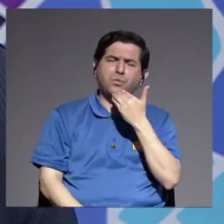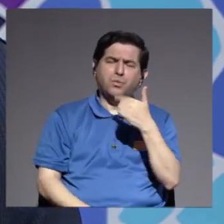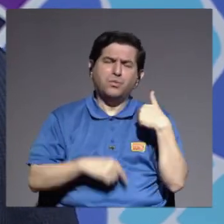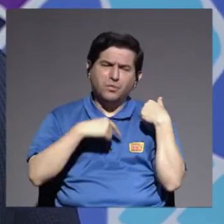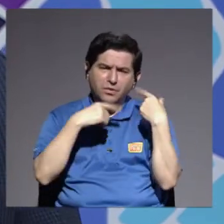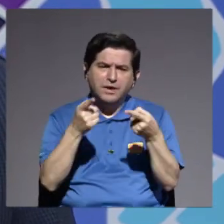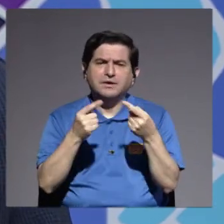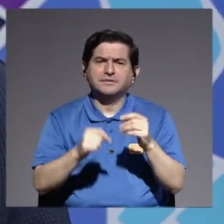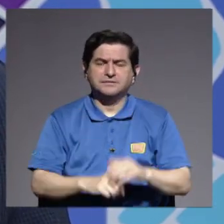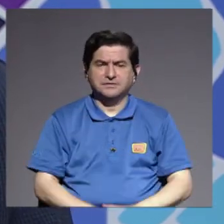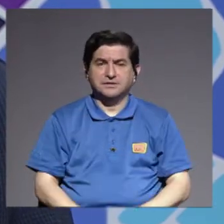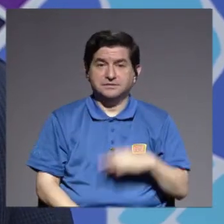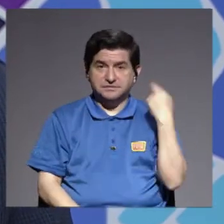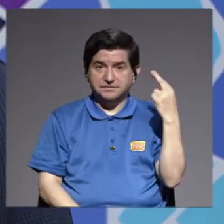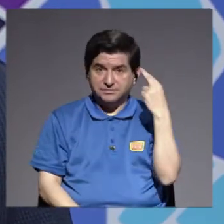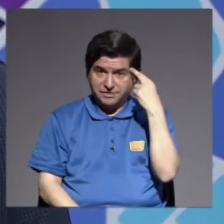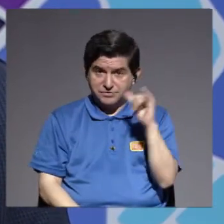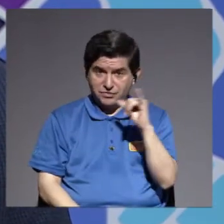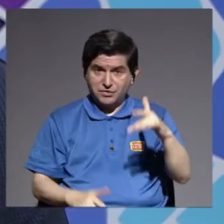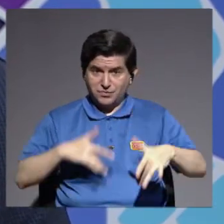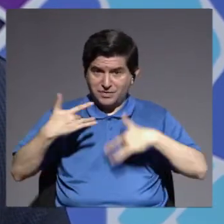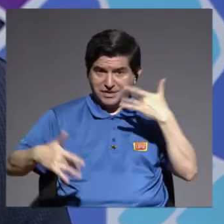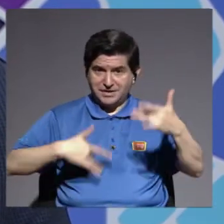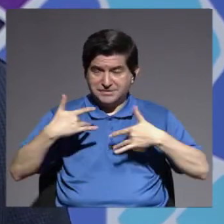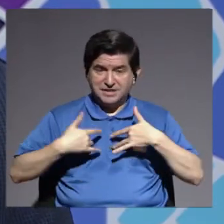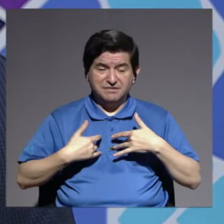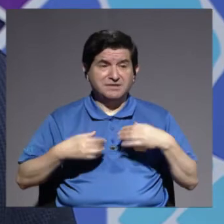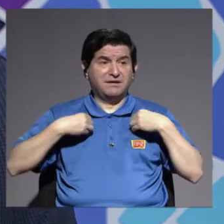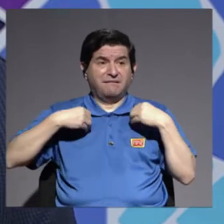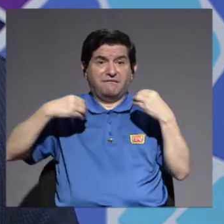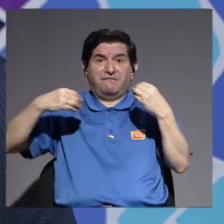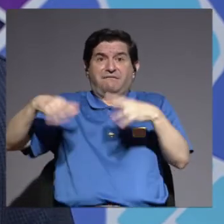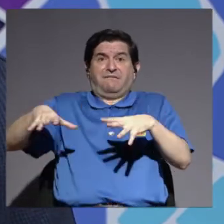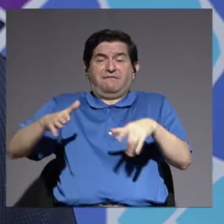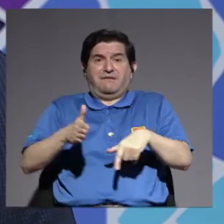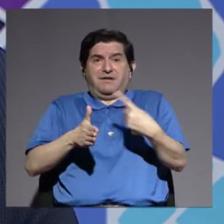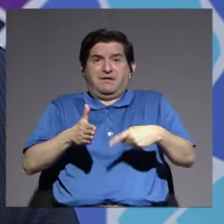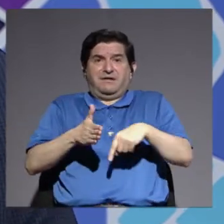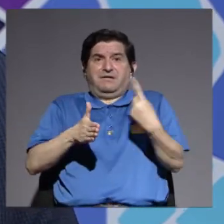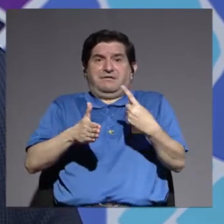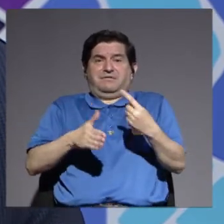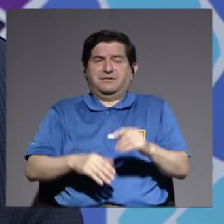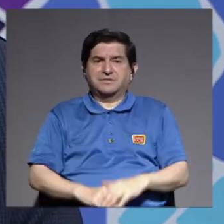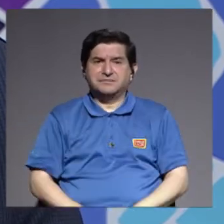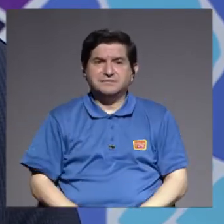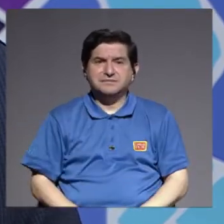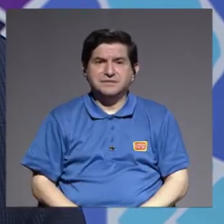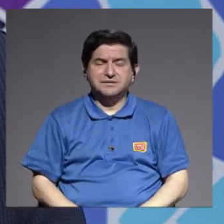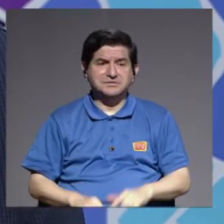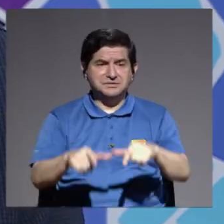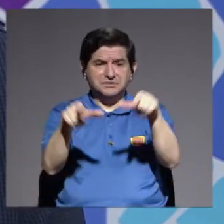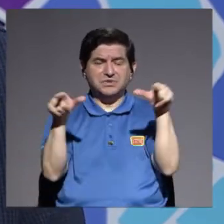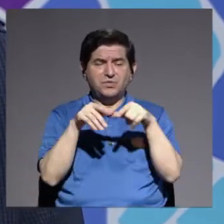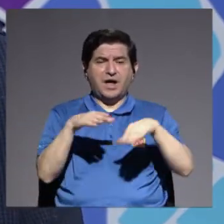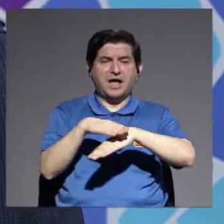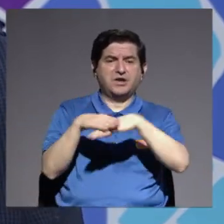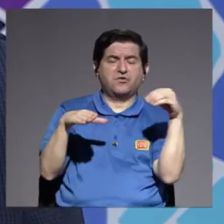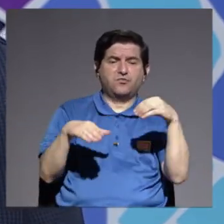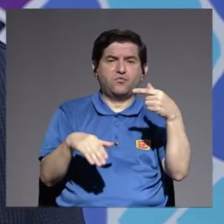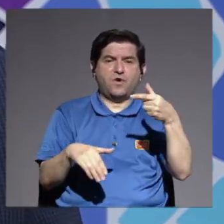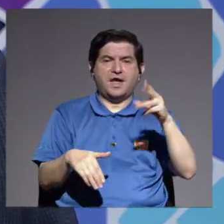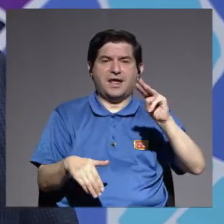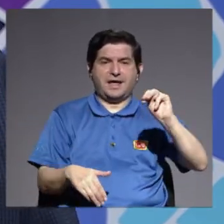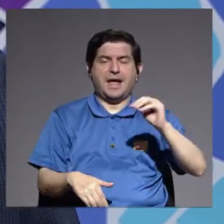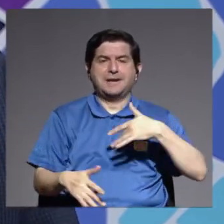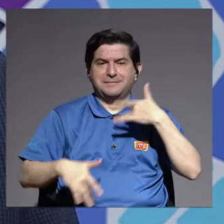allá. Y tiene que ver mucho como con ese sentimiento de abandono que muchas veces las zonas fuera de la GAM sienten a